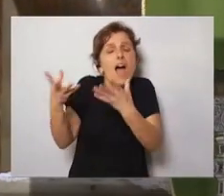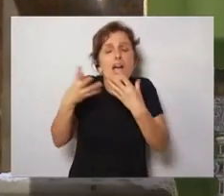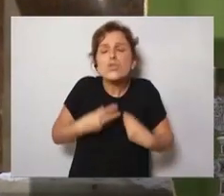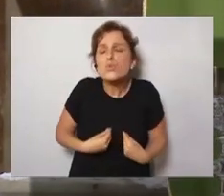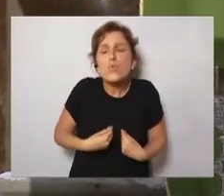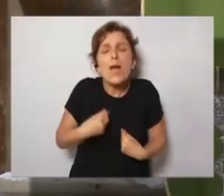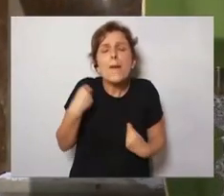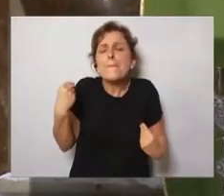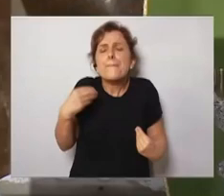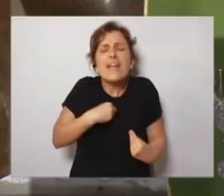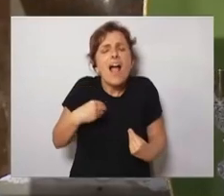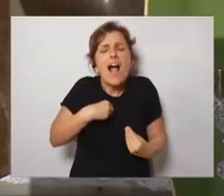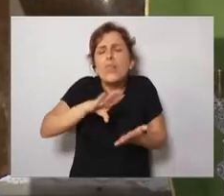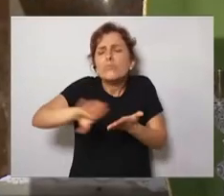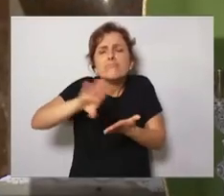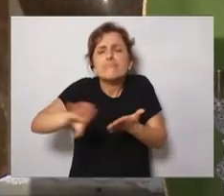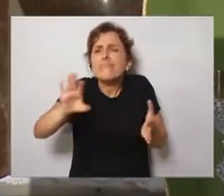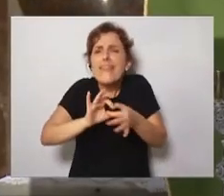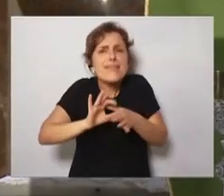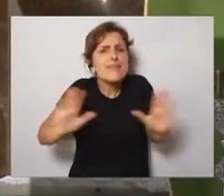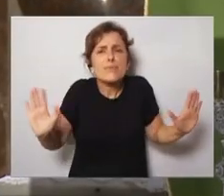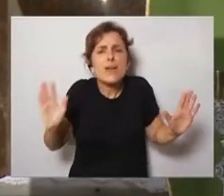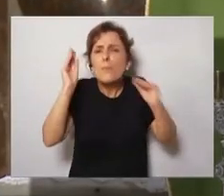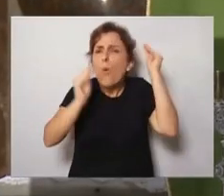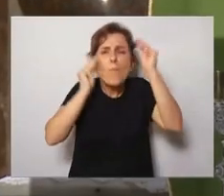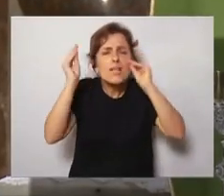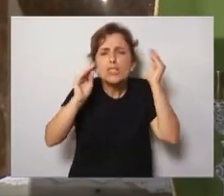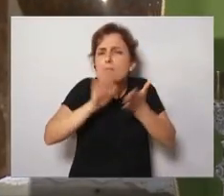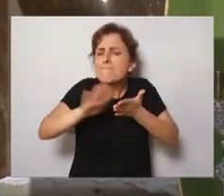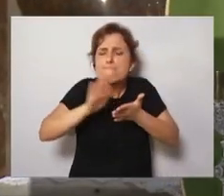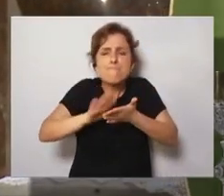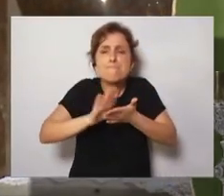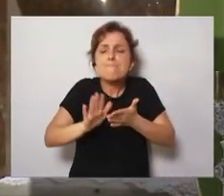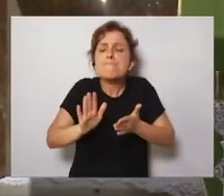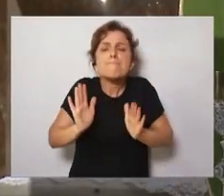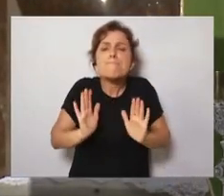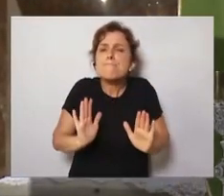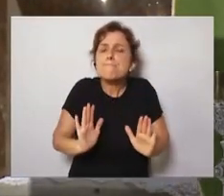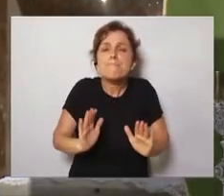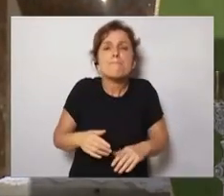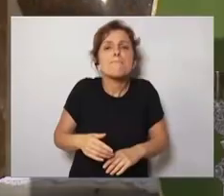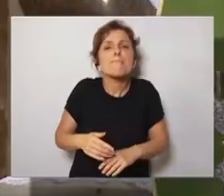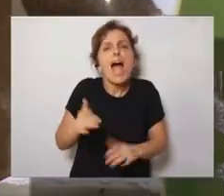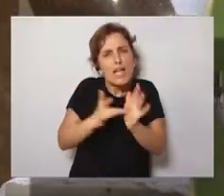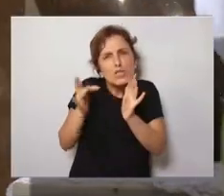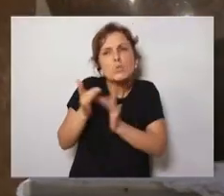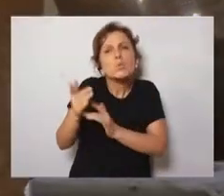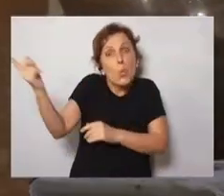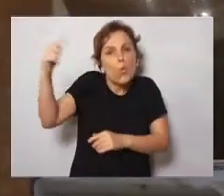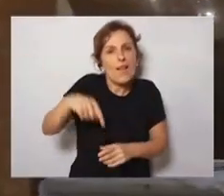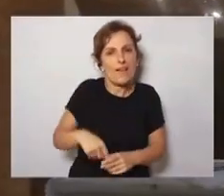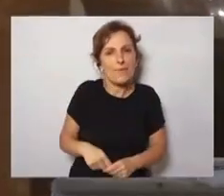siempre libres de pecado y protegidos de toda perturbación mientras esperamos la venida gloriosa de nuestro salvador